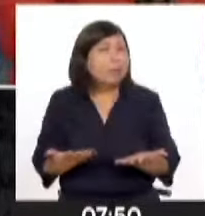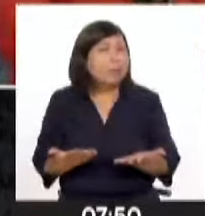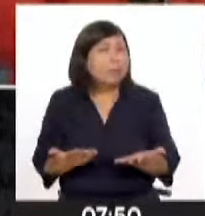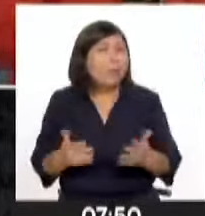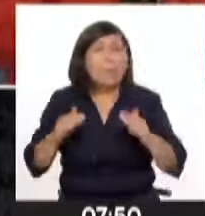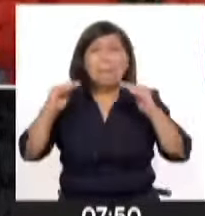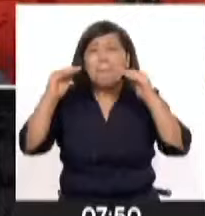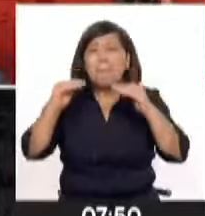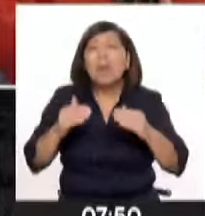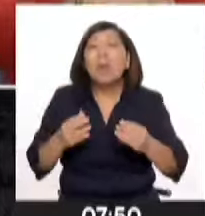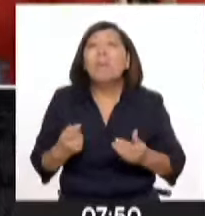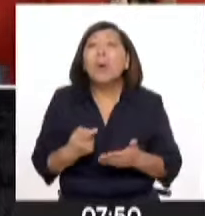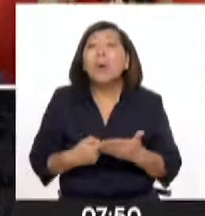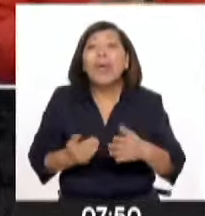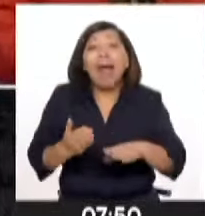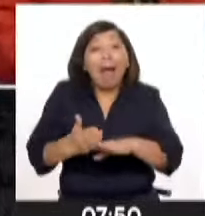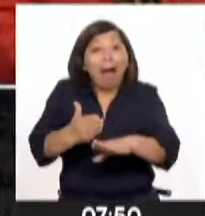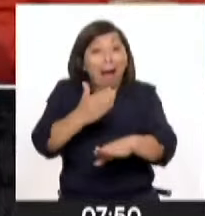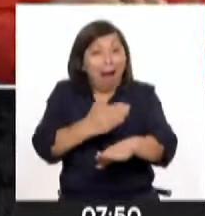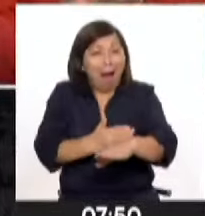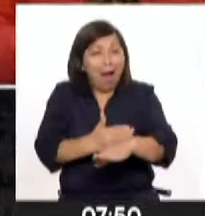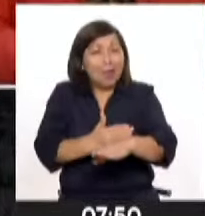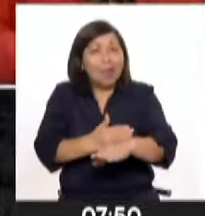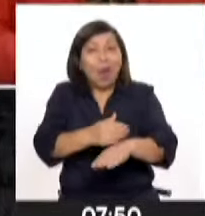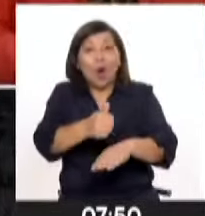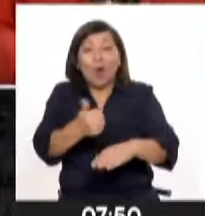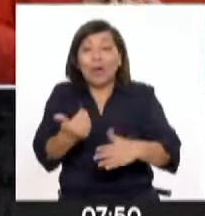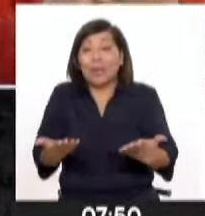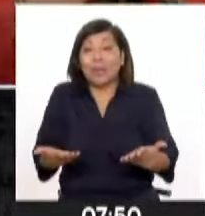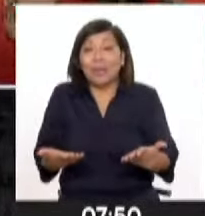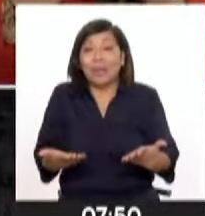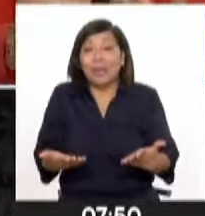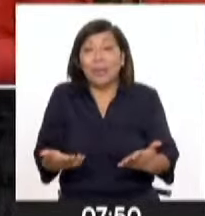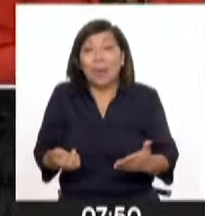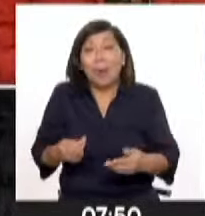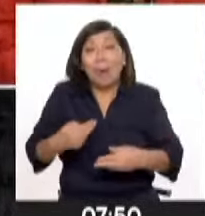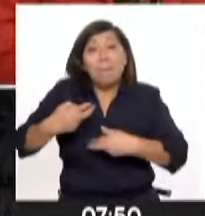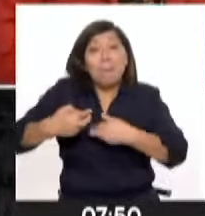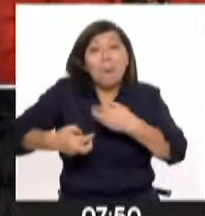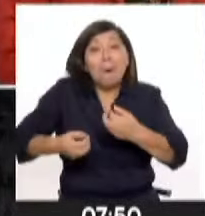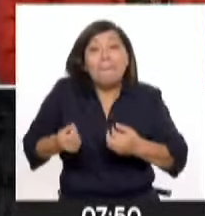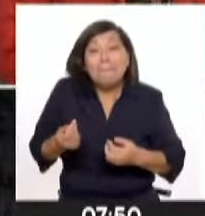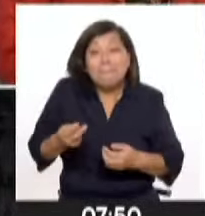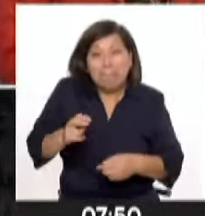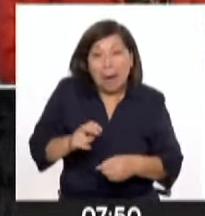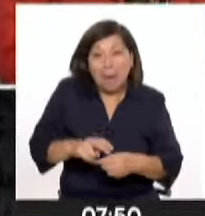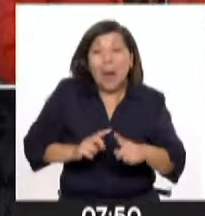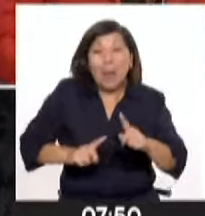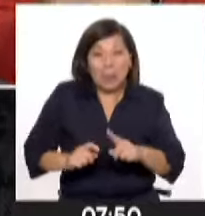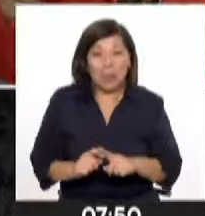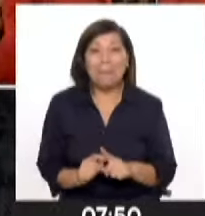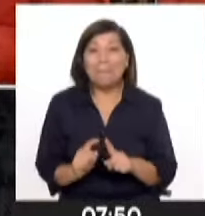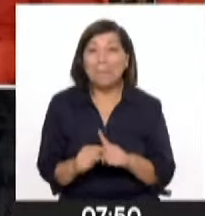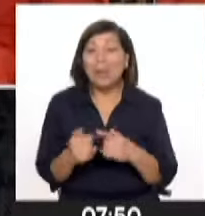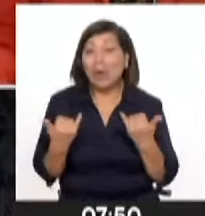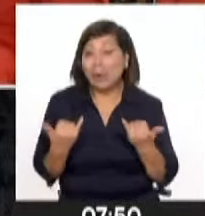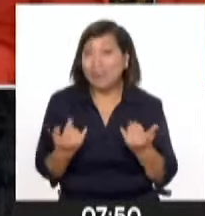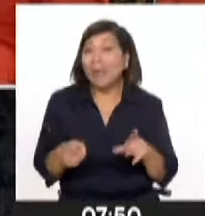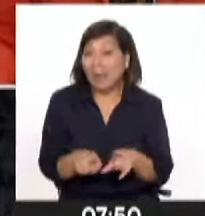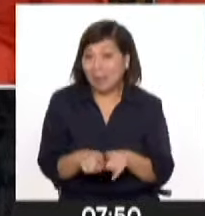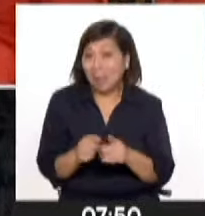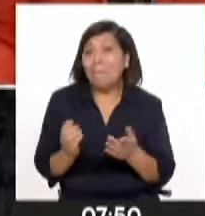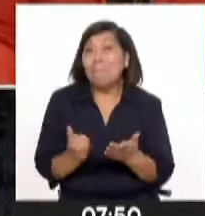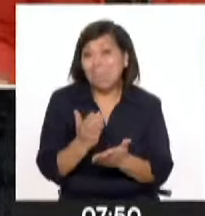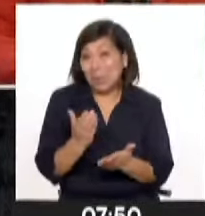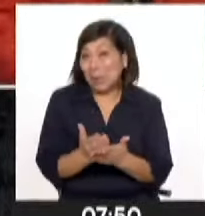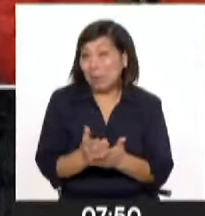a la baja. ¿Por qué? Porque antes teníamos otro problema, que era la sobreproducción de la papa en algunos años. Y ahí también teníamos